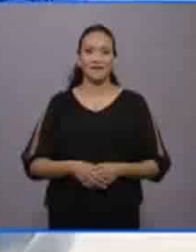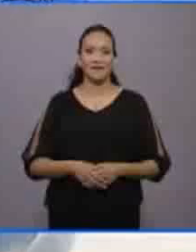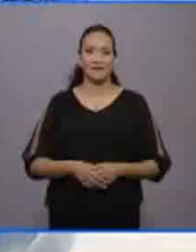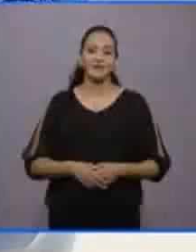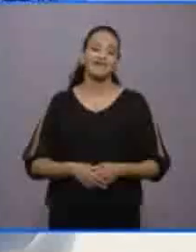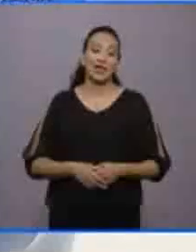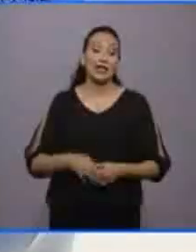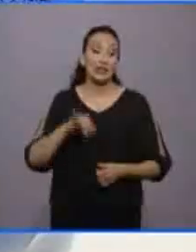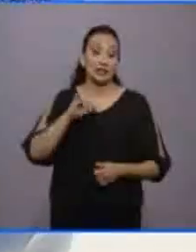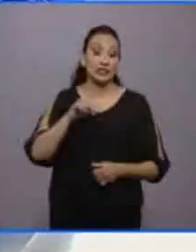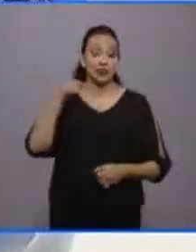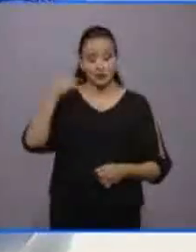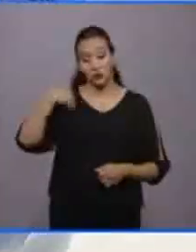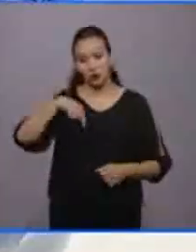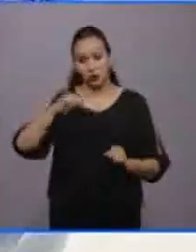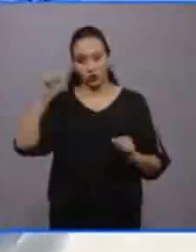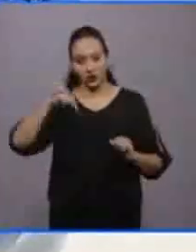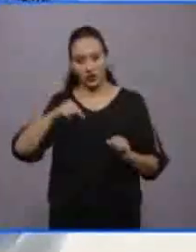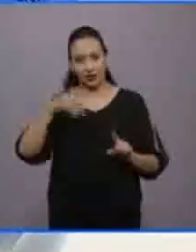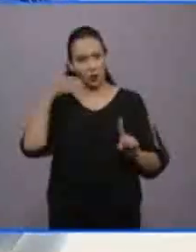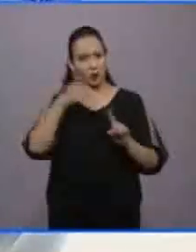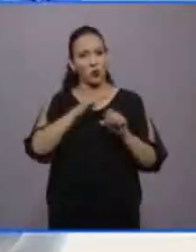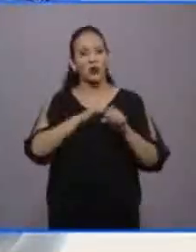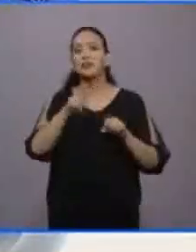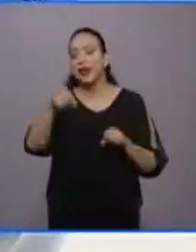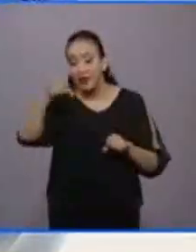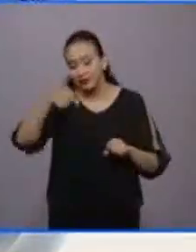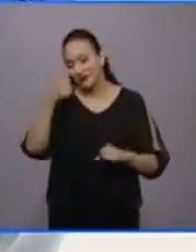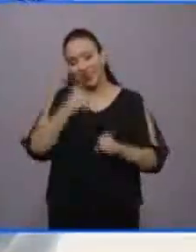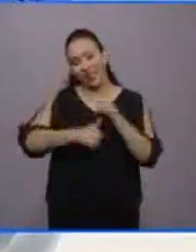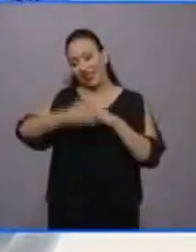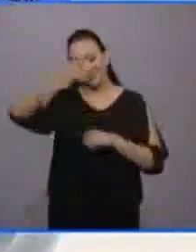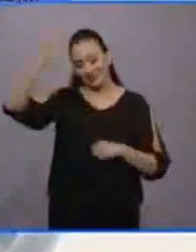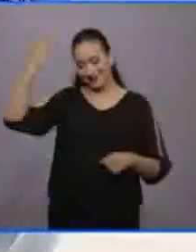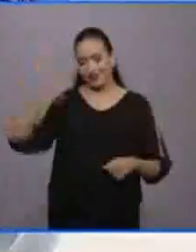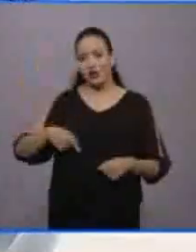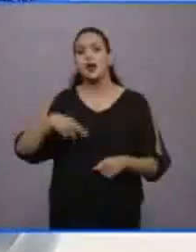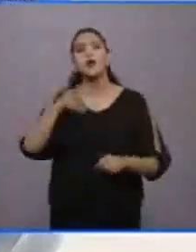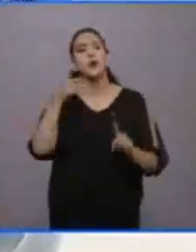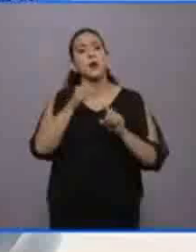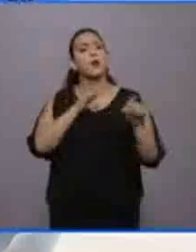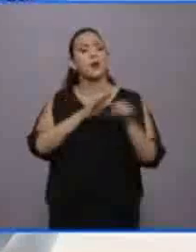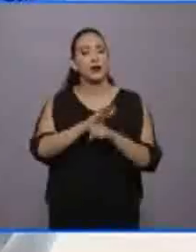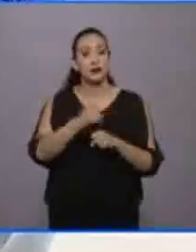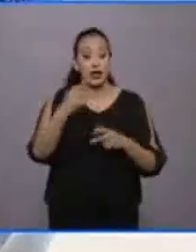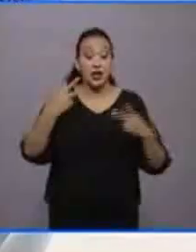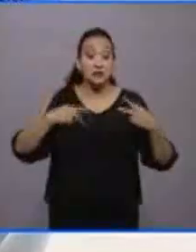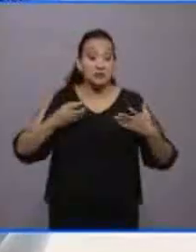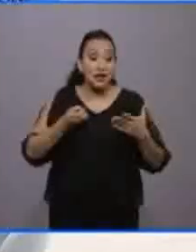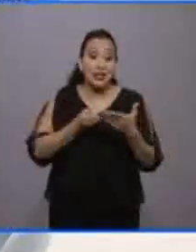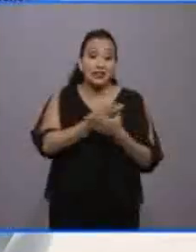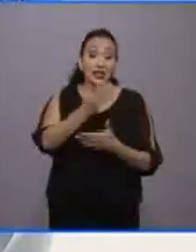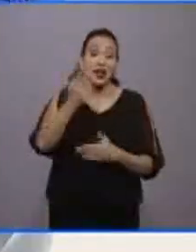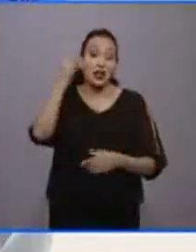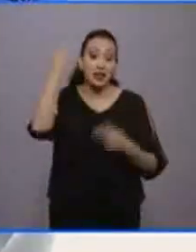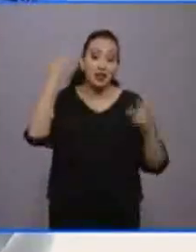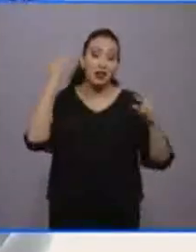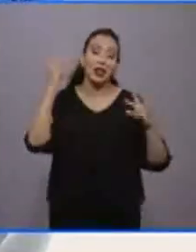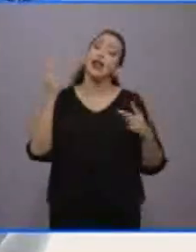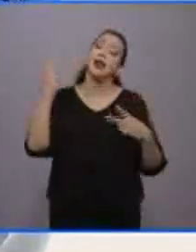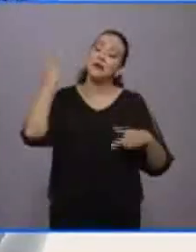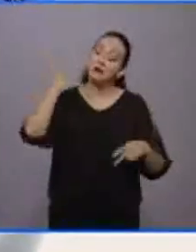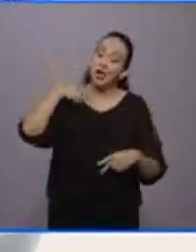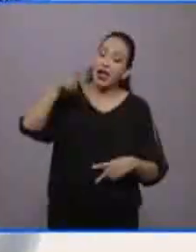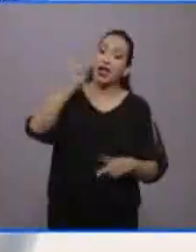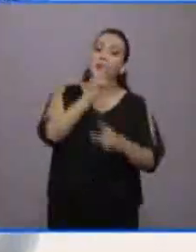El objetivo ya lleva muchos años, es de que la gente que va a salir a disfrutar de vacaciones, es